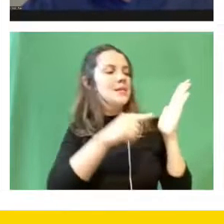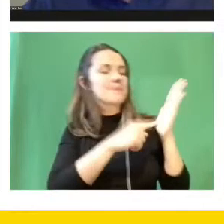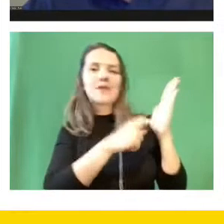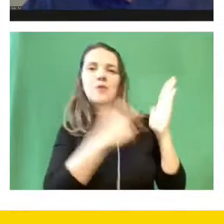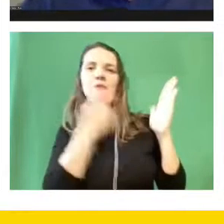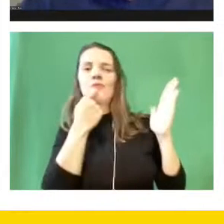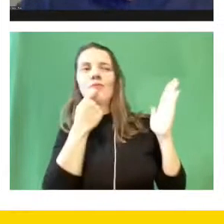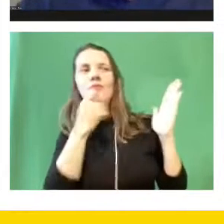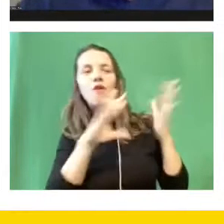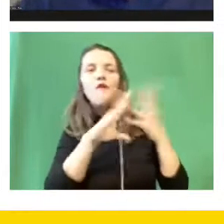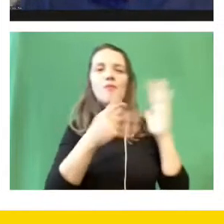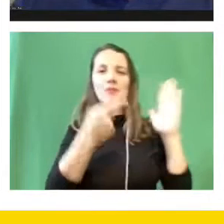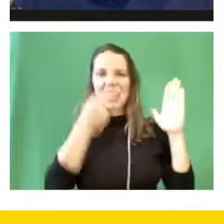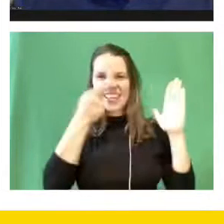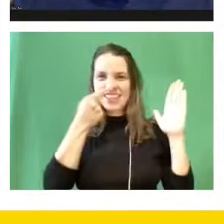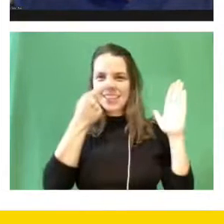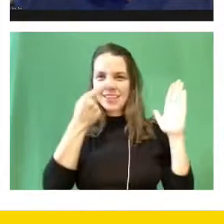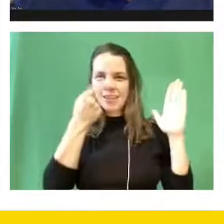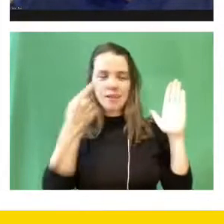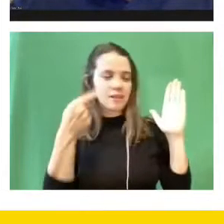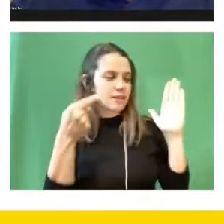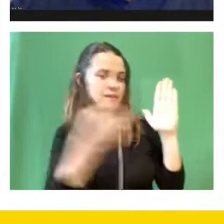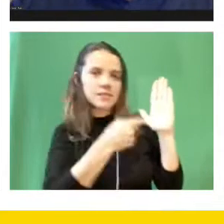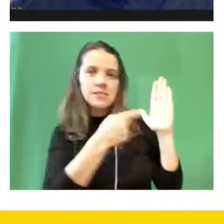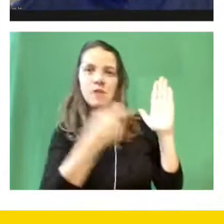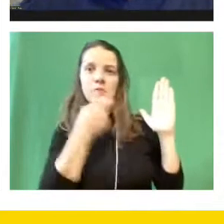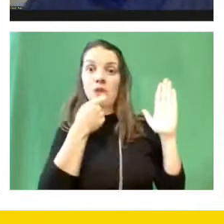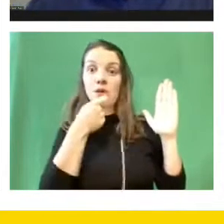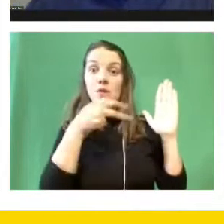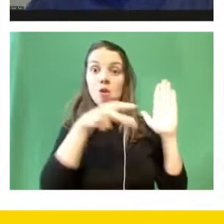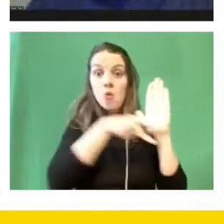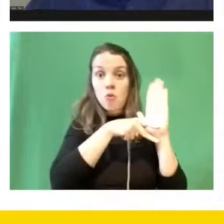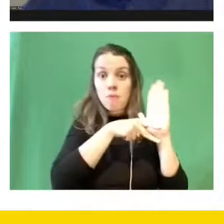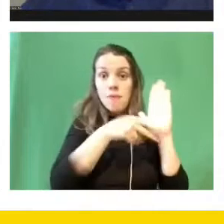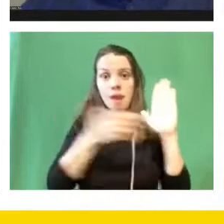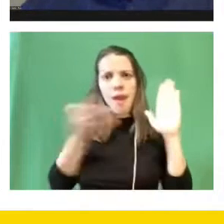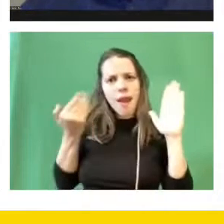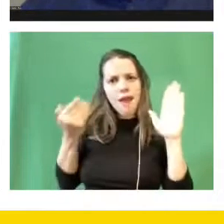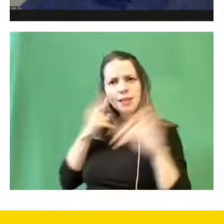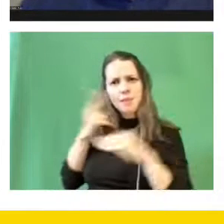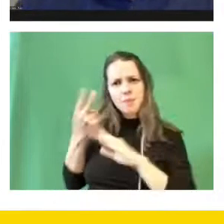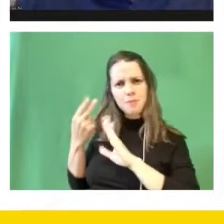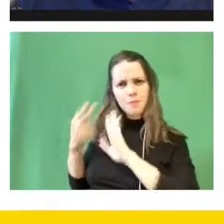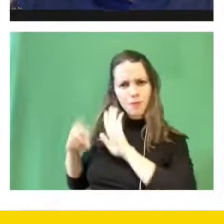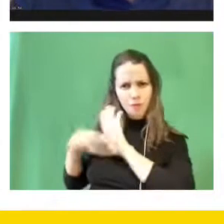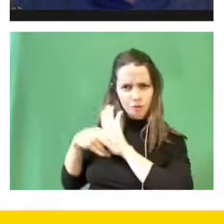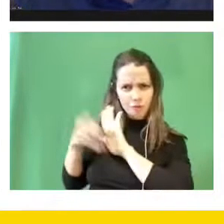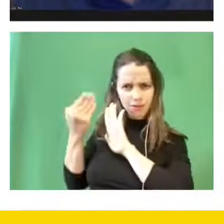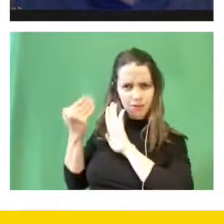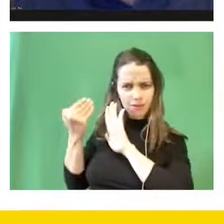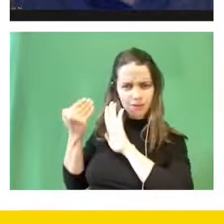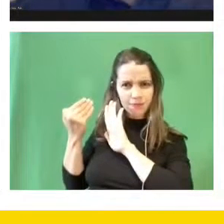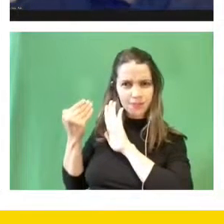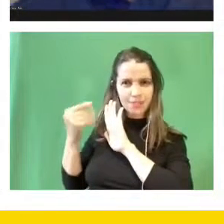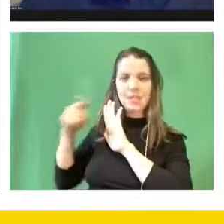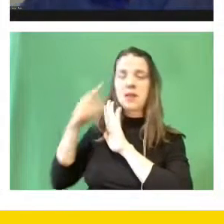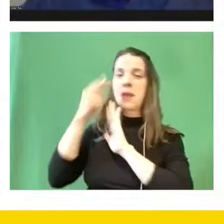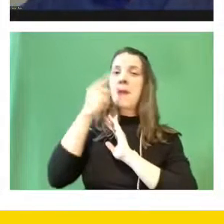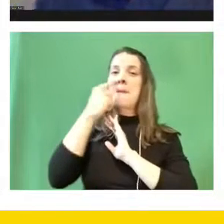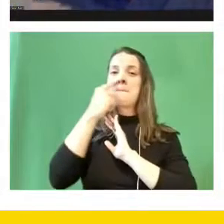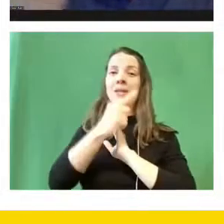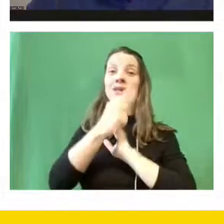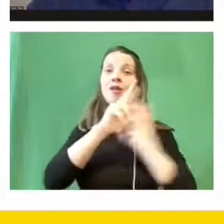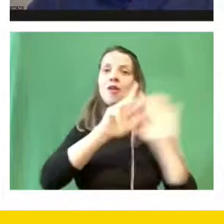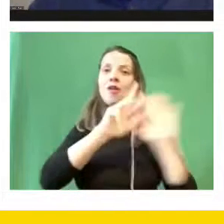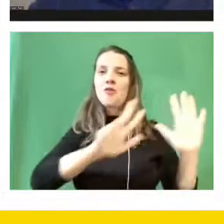interés que tiene, es que reemplaza la normativa anterior, que era relativa, que fue dictada en 1974,